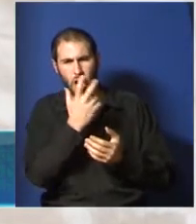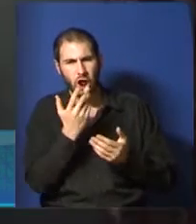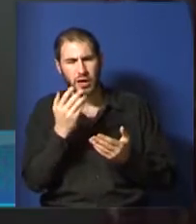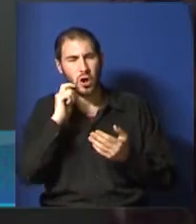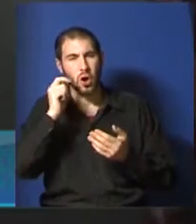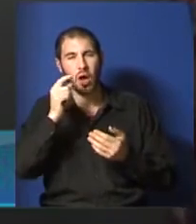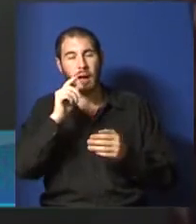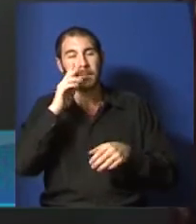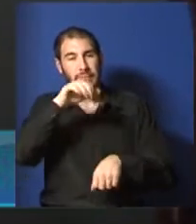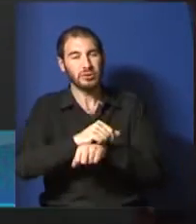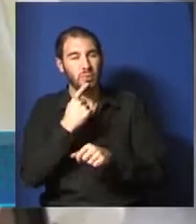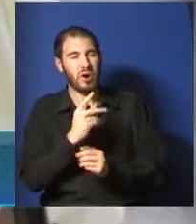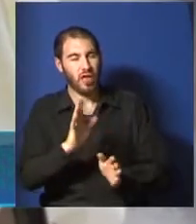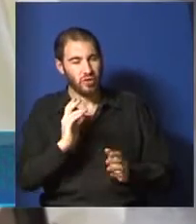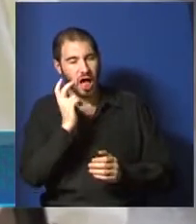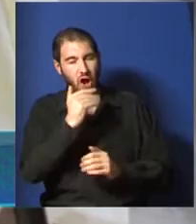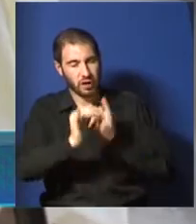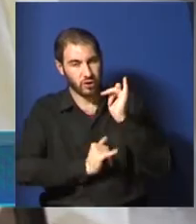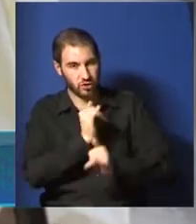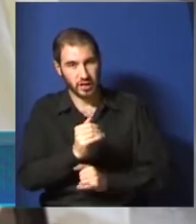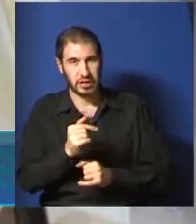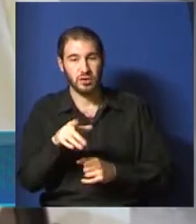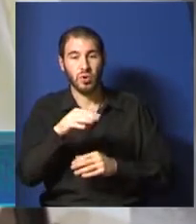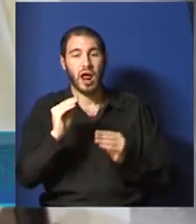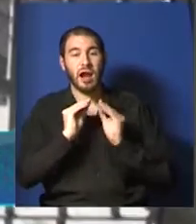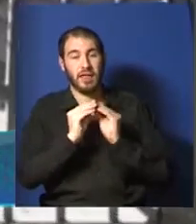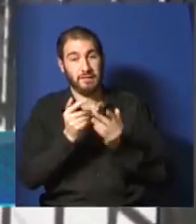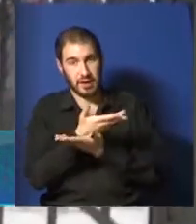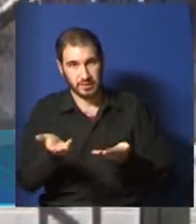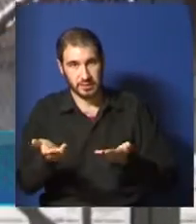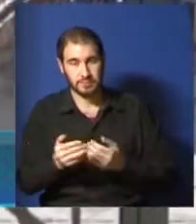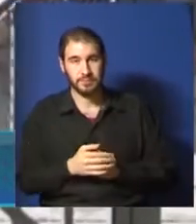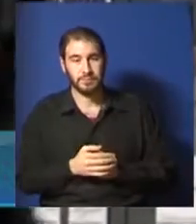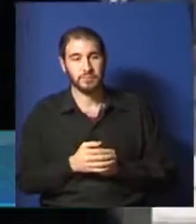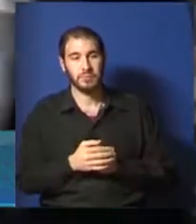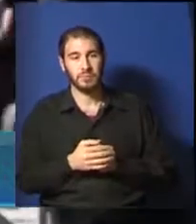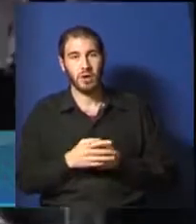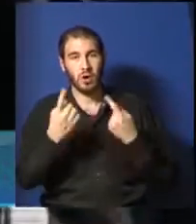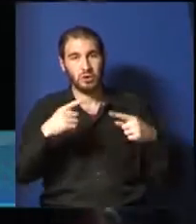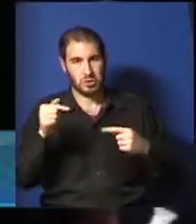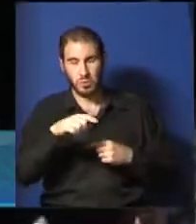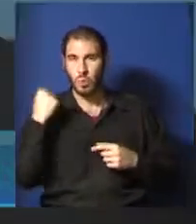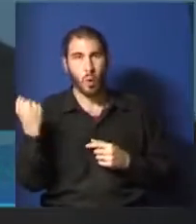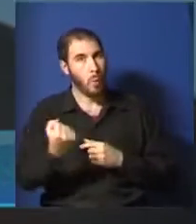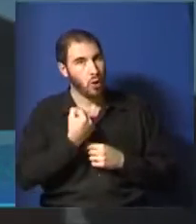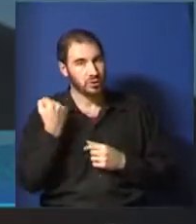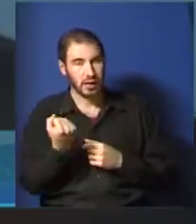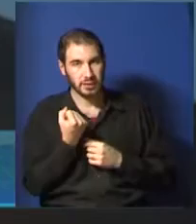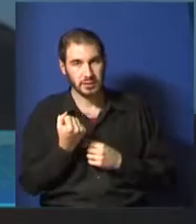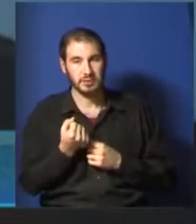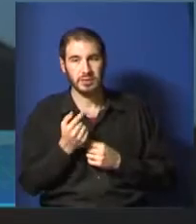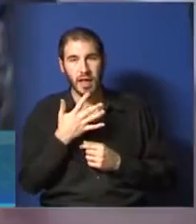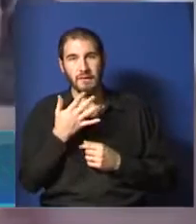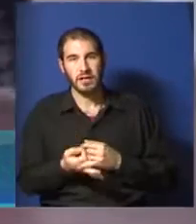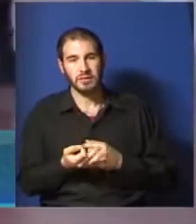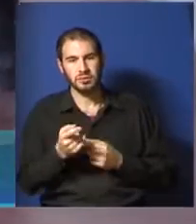de prisión preventiva, ¿no es cierto?, que se haga en una audiencia. Miren, esto es importantísimo que